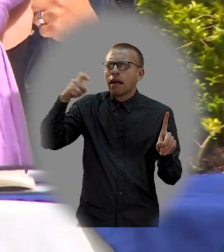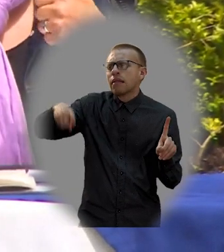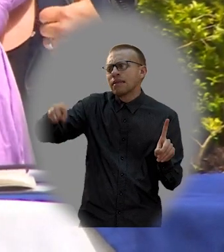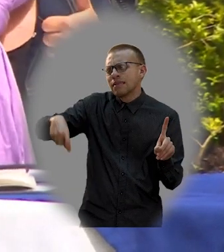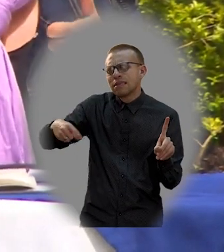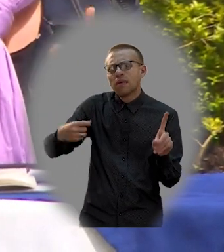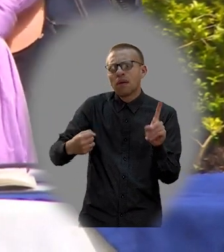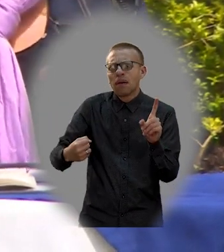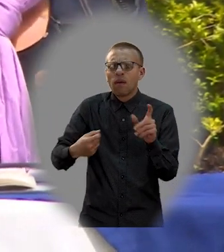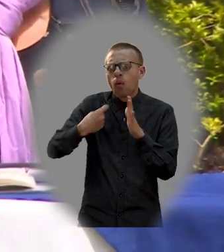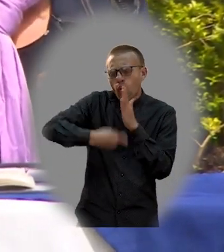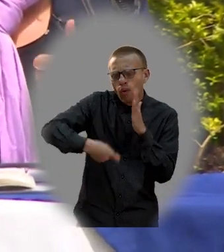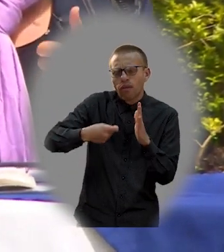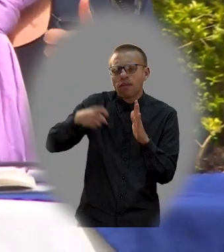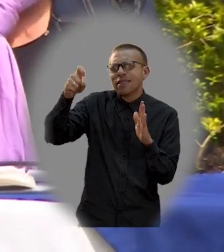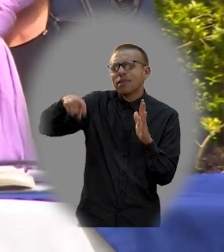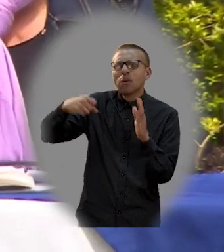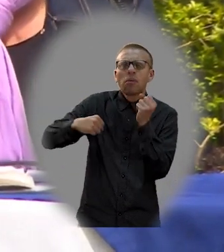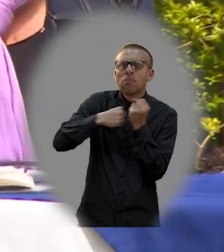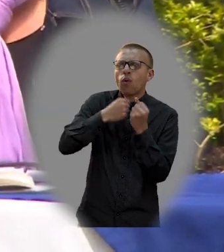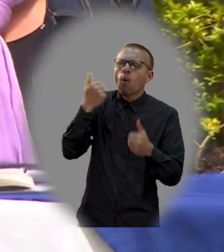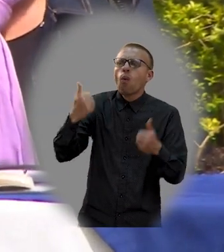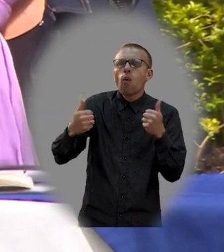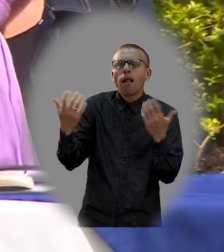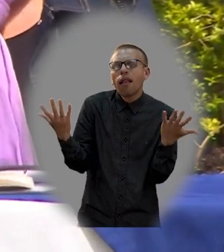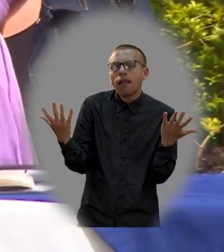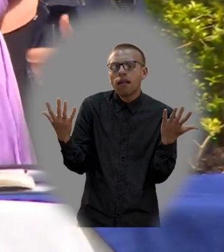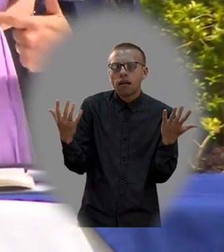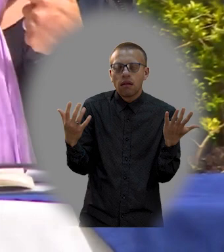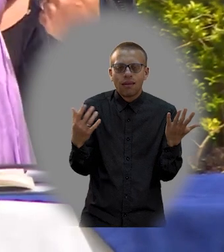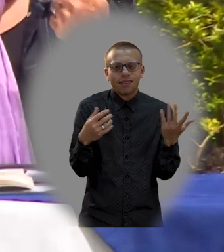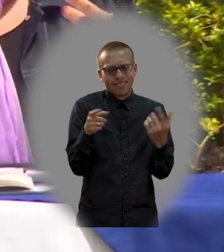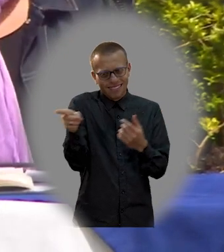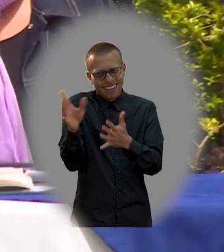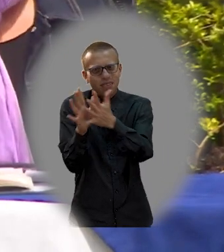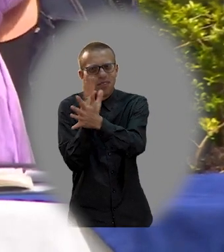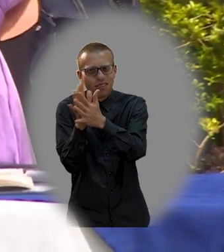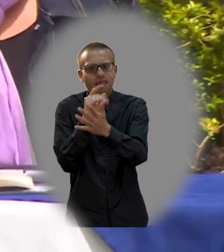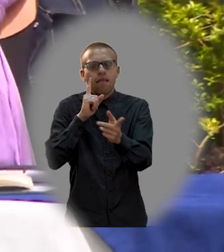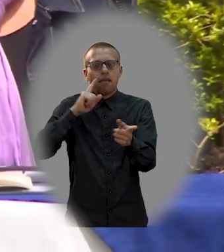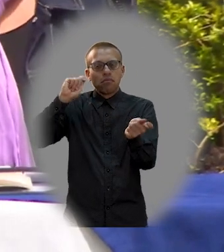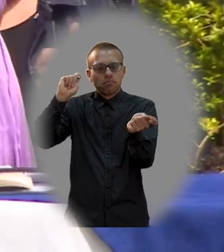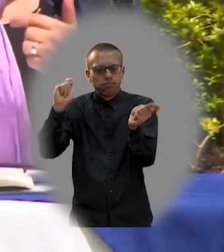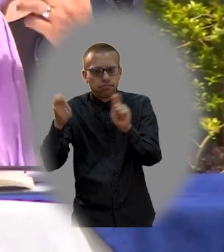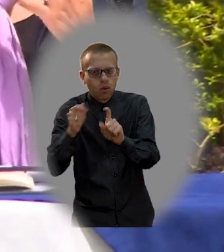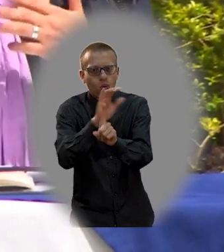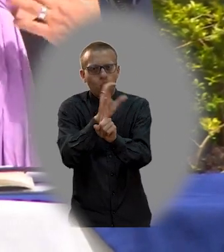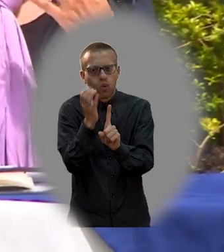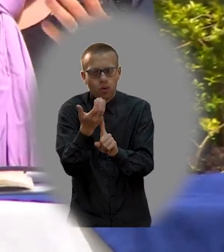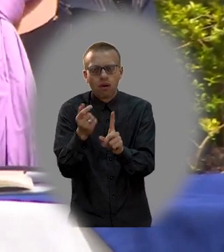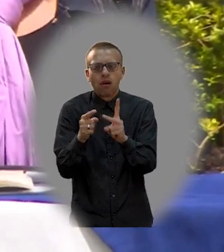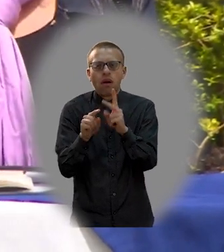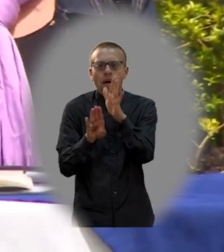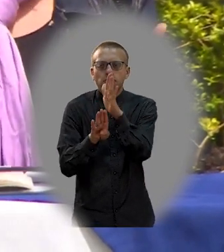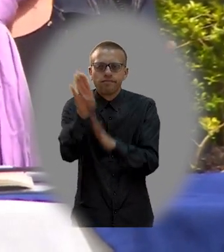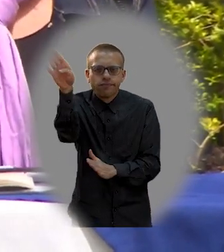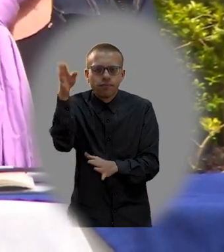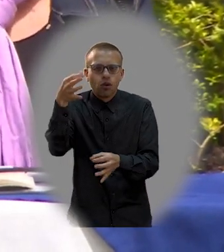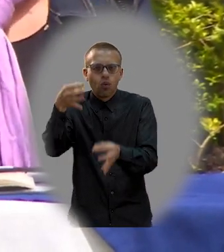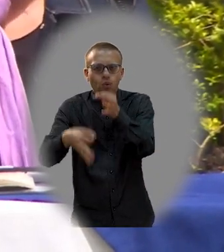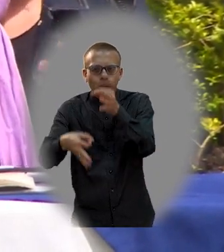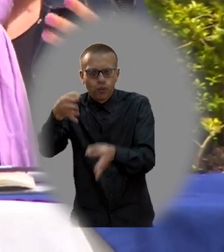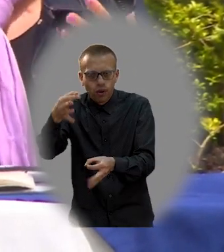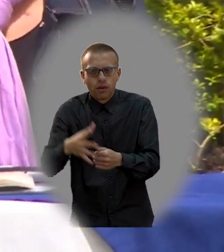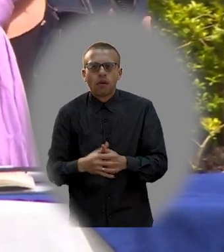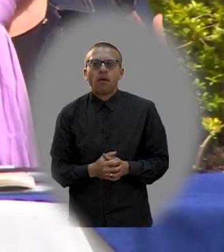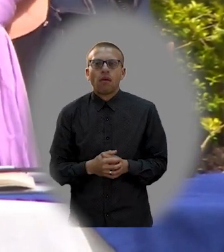mencionado, hay una necesidad de transformación cultural, hay unos avances jurídicos, también que reconocemos que hay